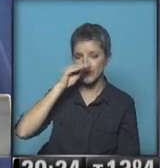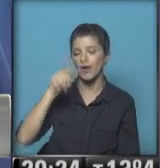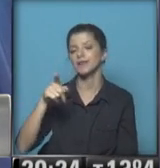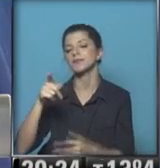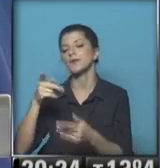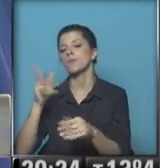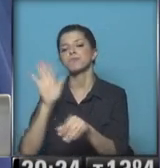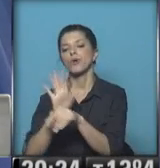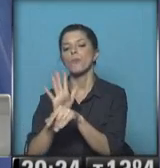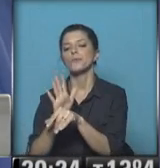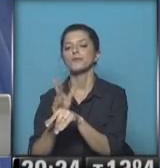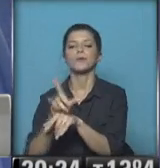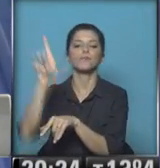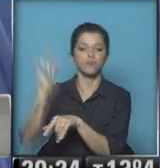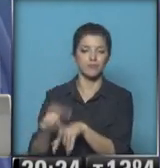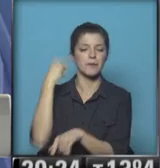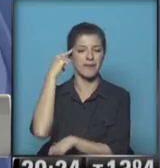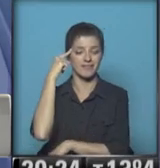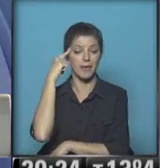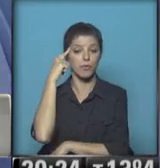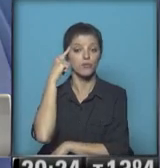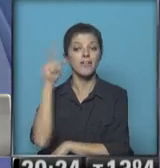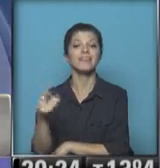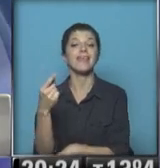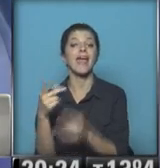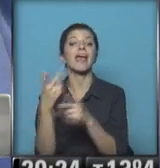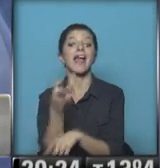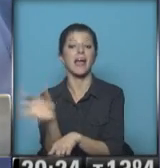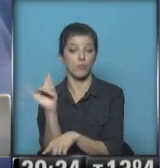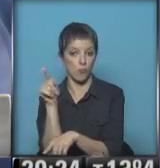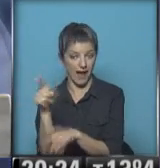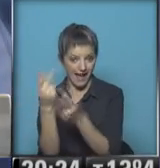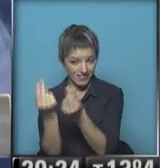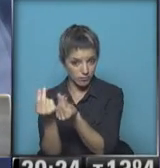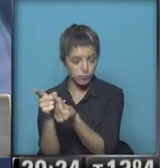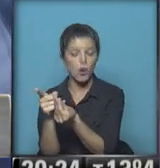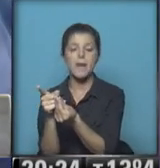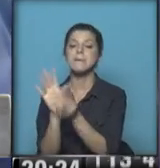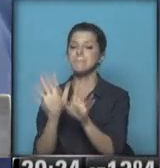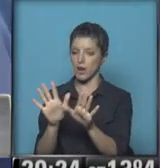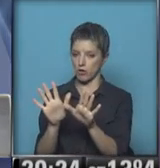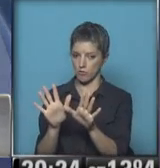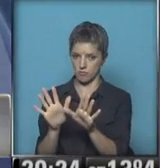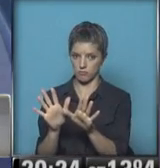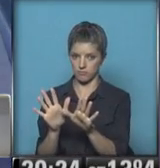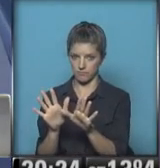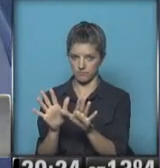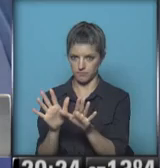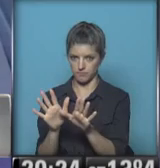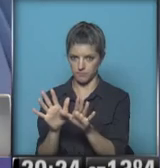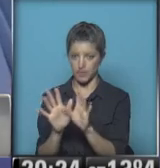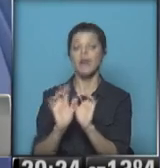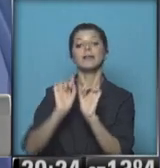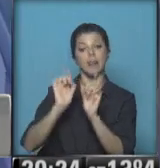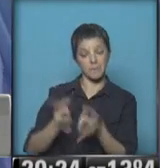en cuestión de montos de volumen ahora bien no significa que no sea un potente